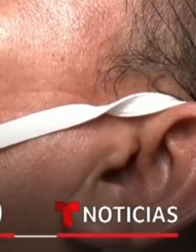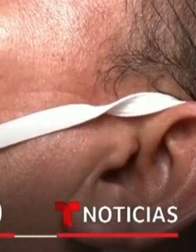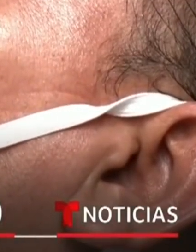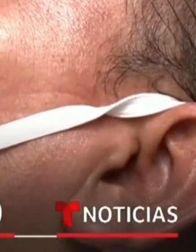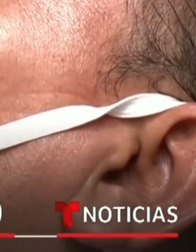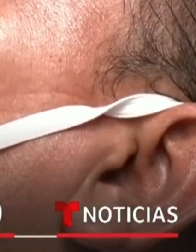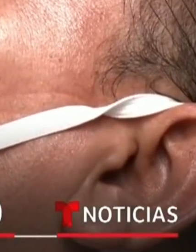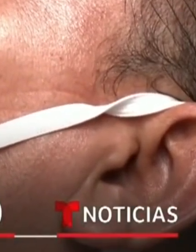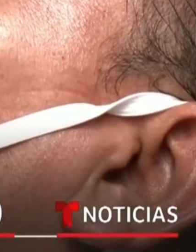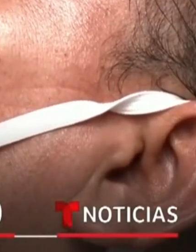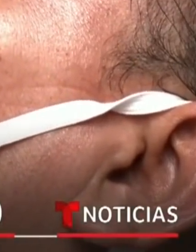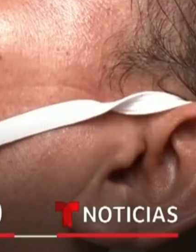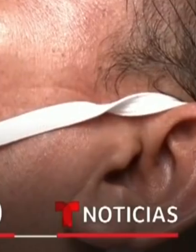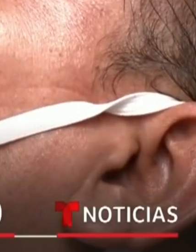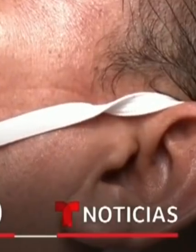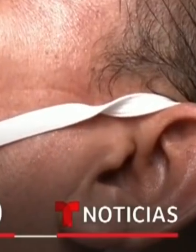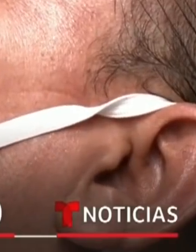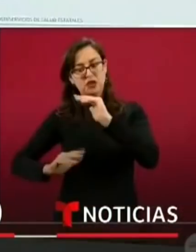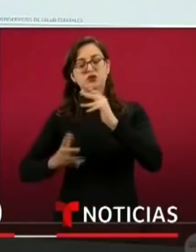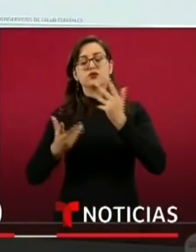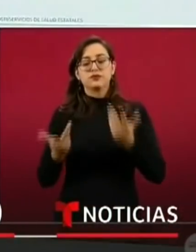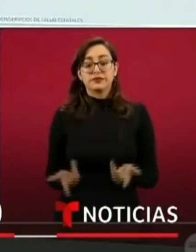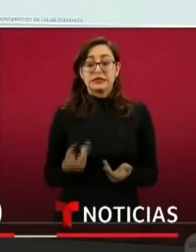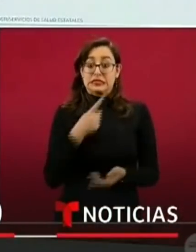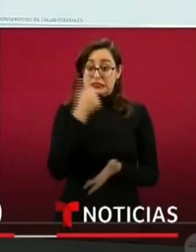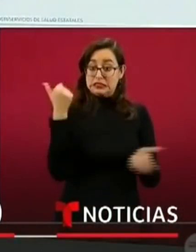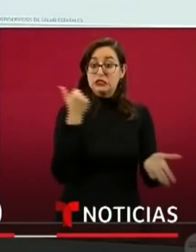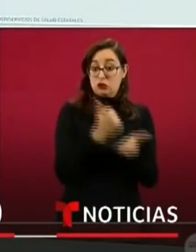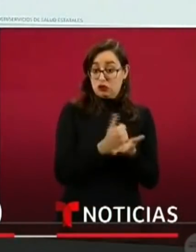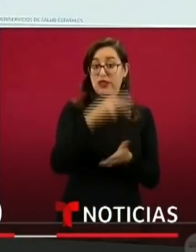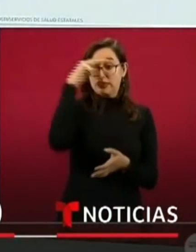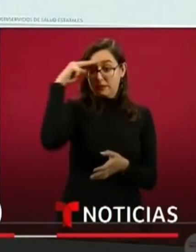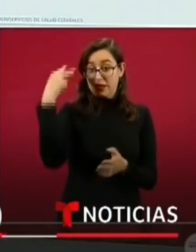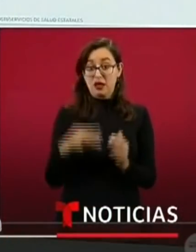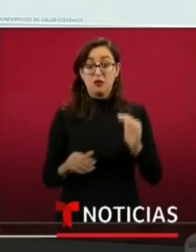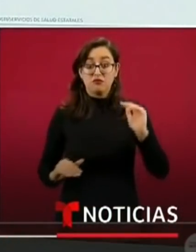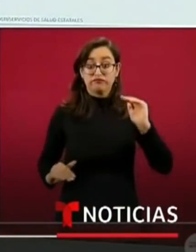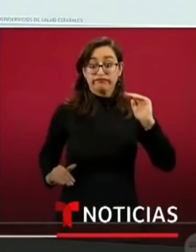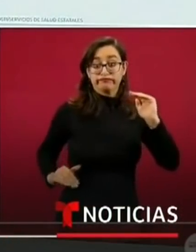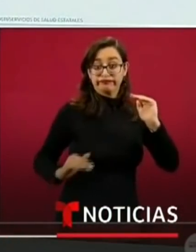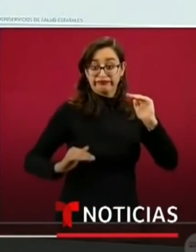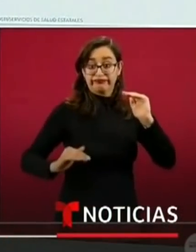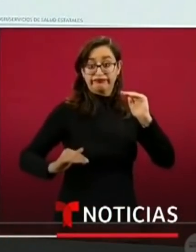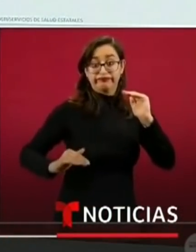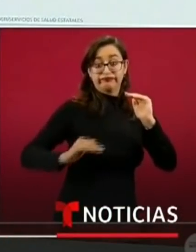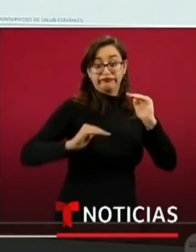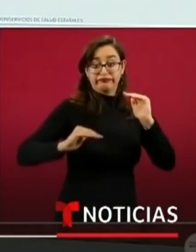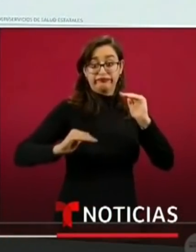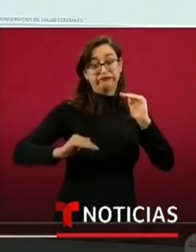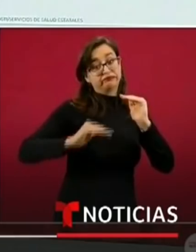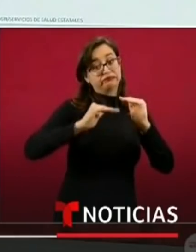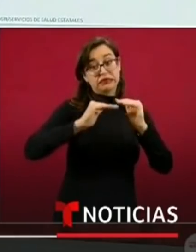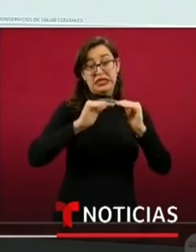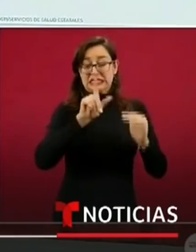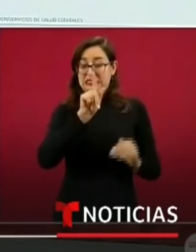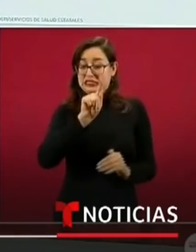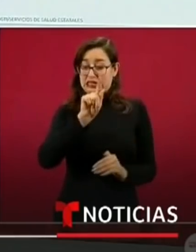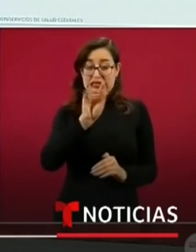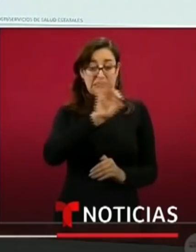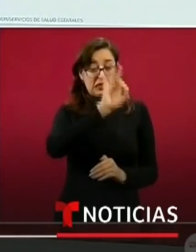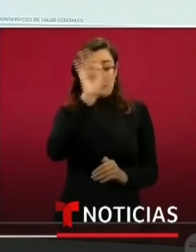de hospitalizaciones del país. La Ciudad de México se está acercando a ese umbral,